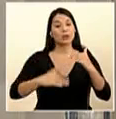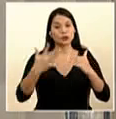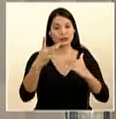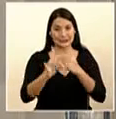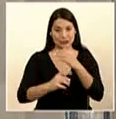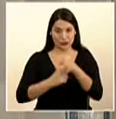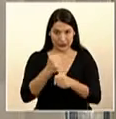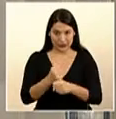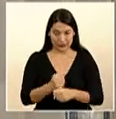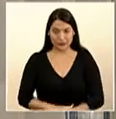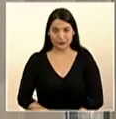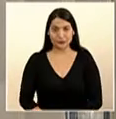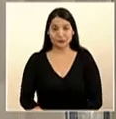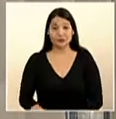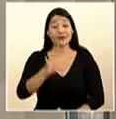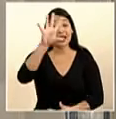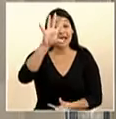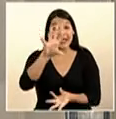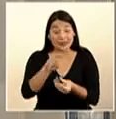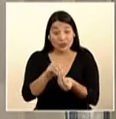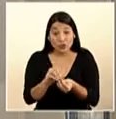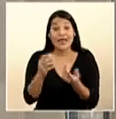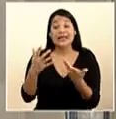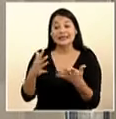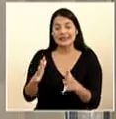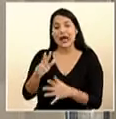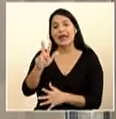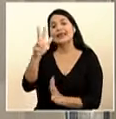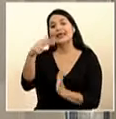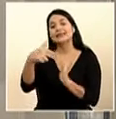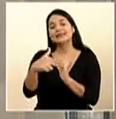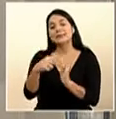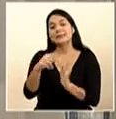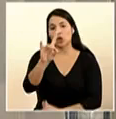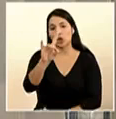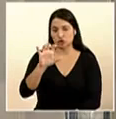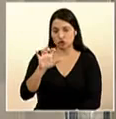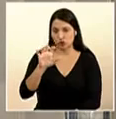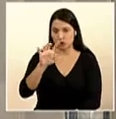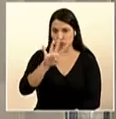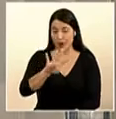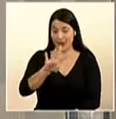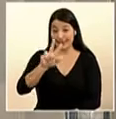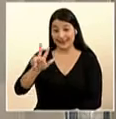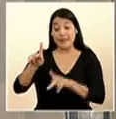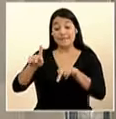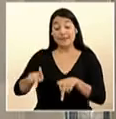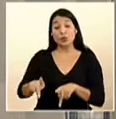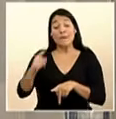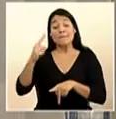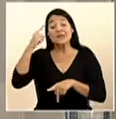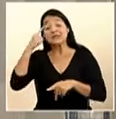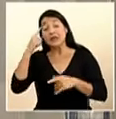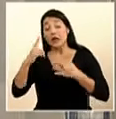edad en total se han descartado tres mil 843 personas